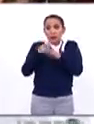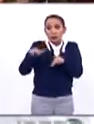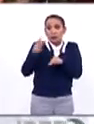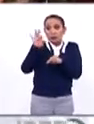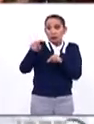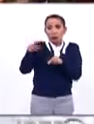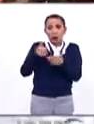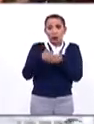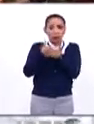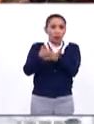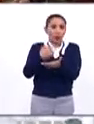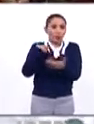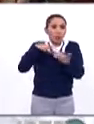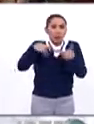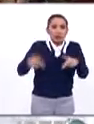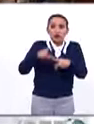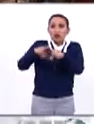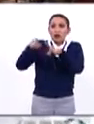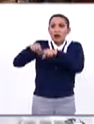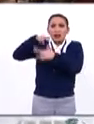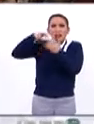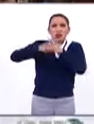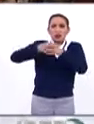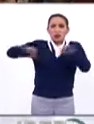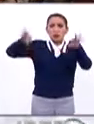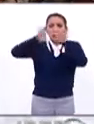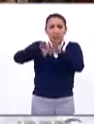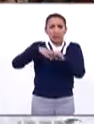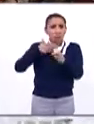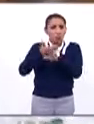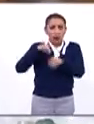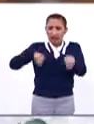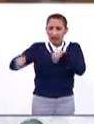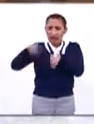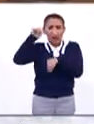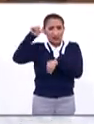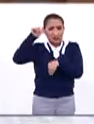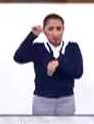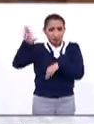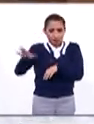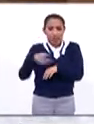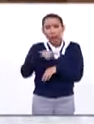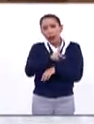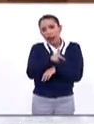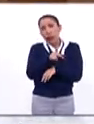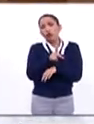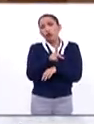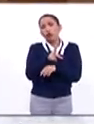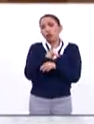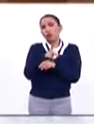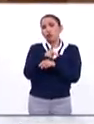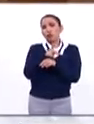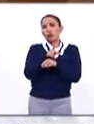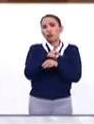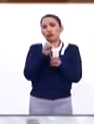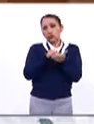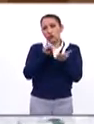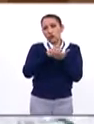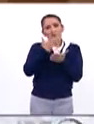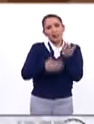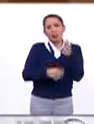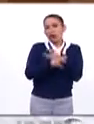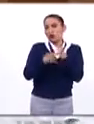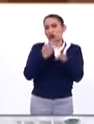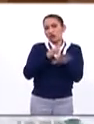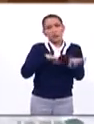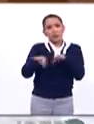pues nos permite tener relación con una región tan importante, tan dinámica como es Asia. Sin embargo, bueno, queda todavía mucho por hacer